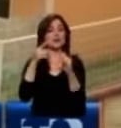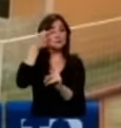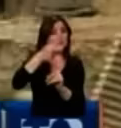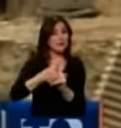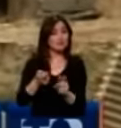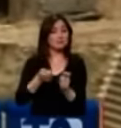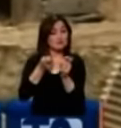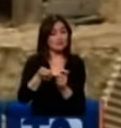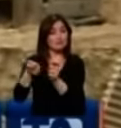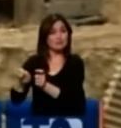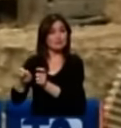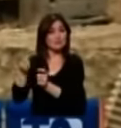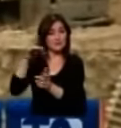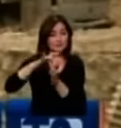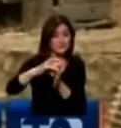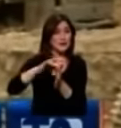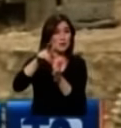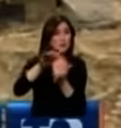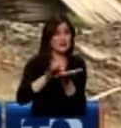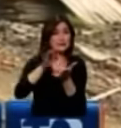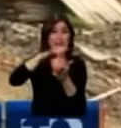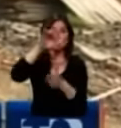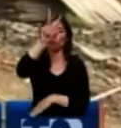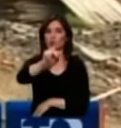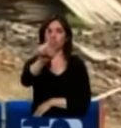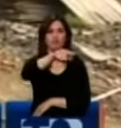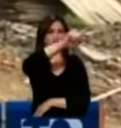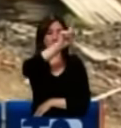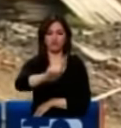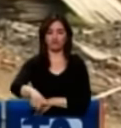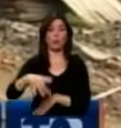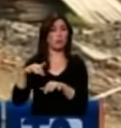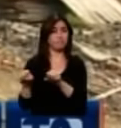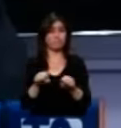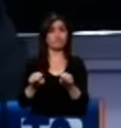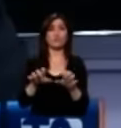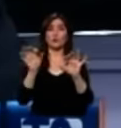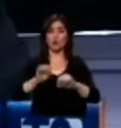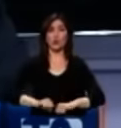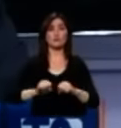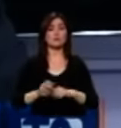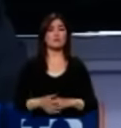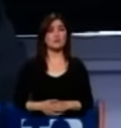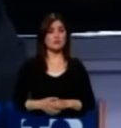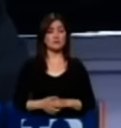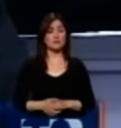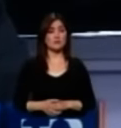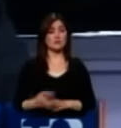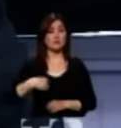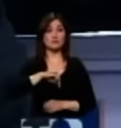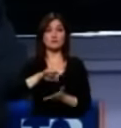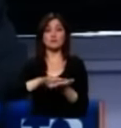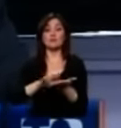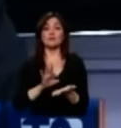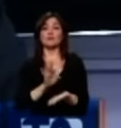meses, que no permitirán más asentamientos en zona de riesgo, porque hay una amenaza inminente. Tuvimos una reunión con